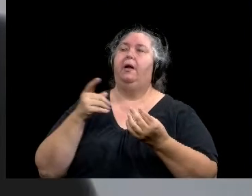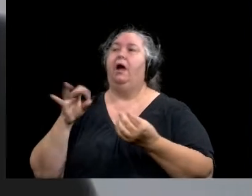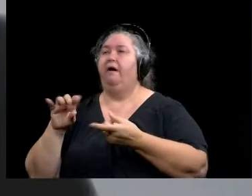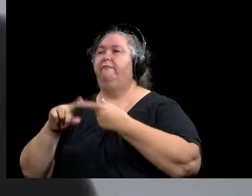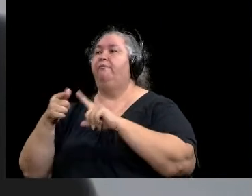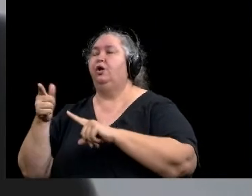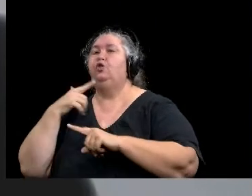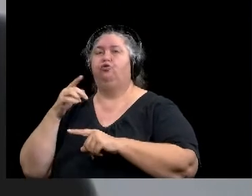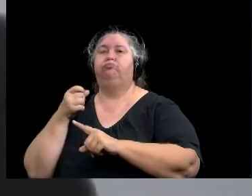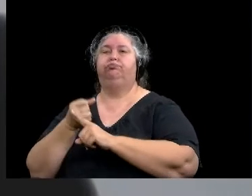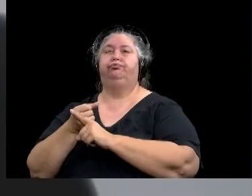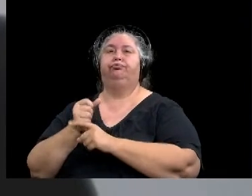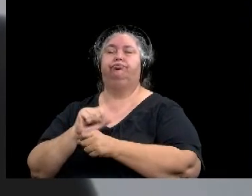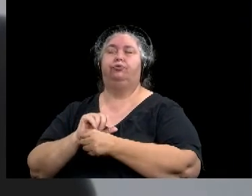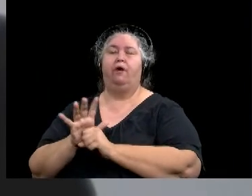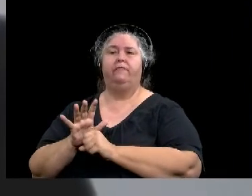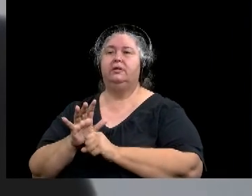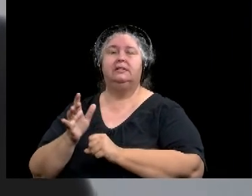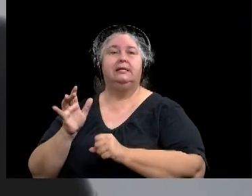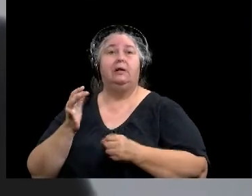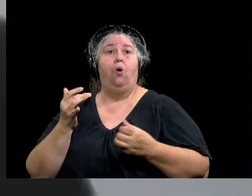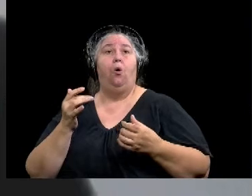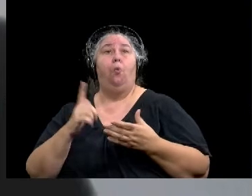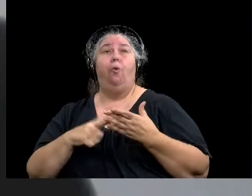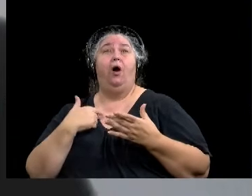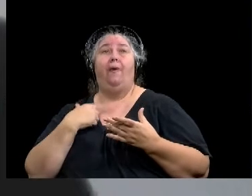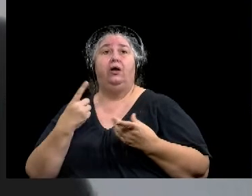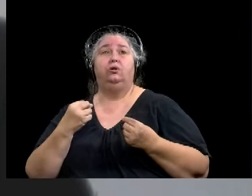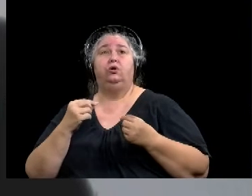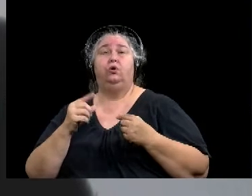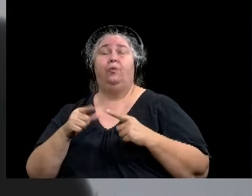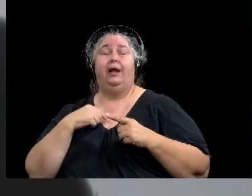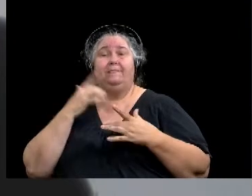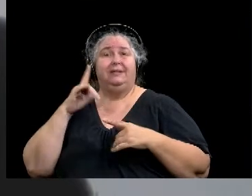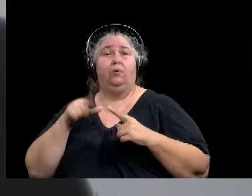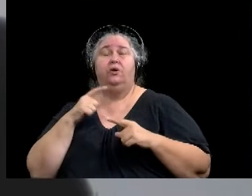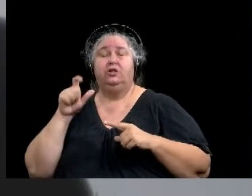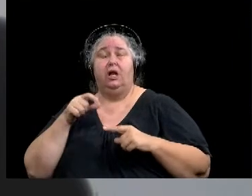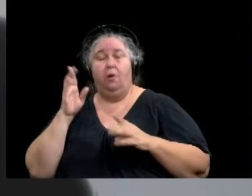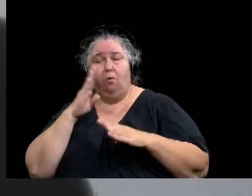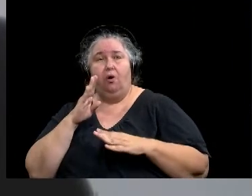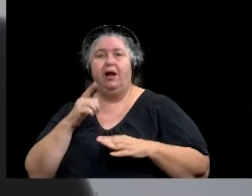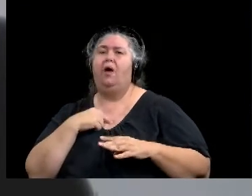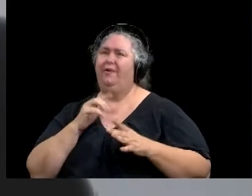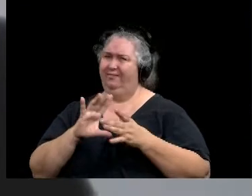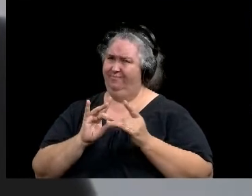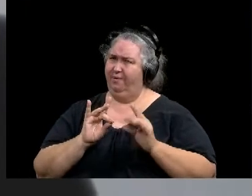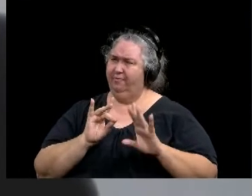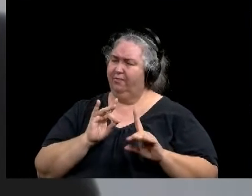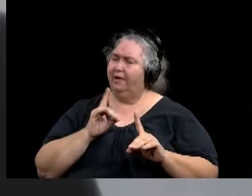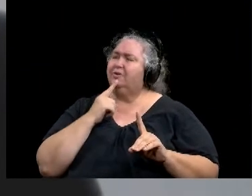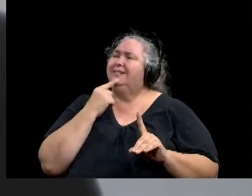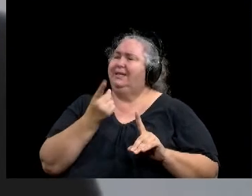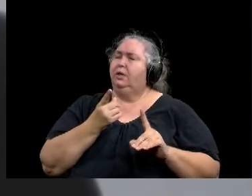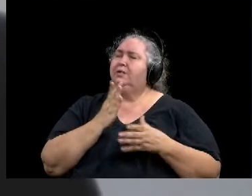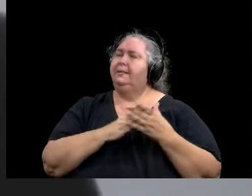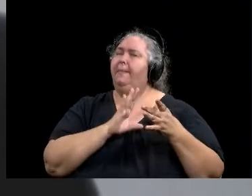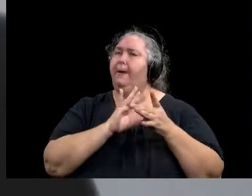familiares de personas que puedo hacer yo para ayudarlos y quiero